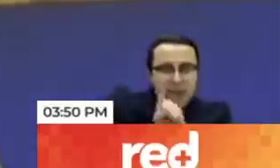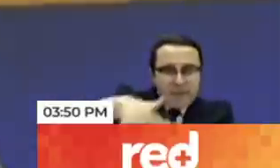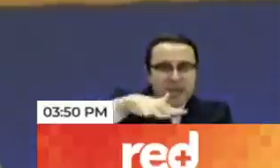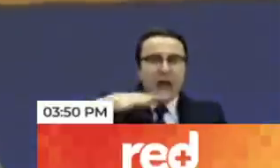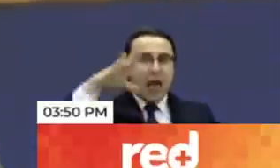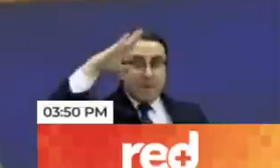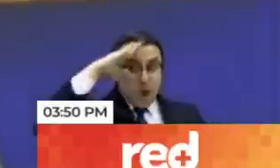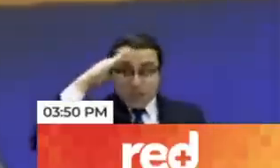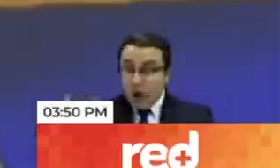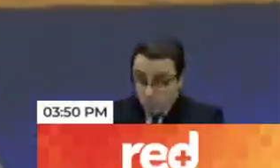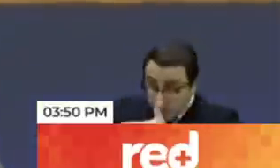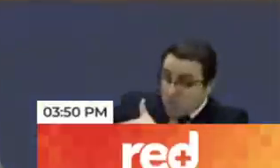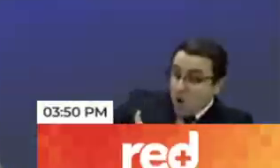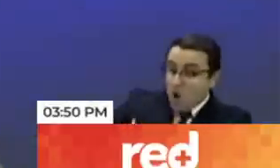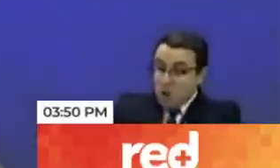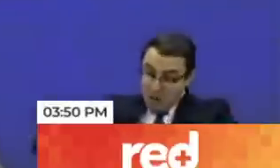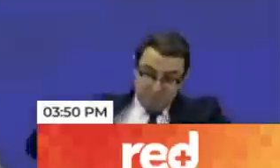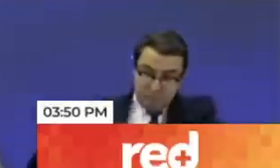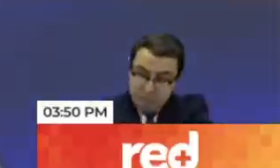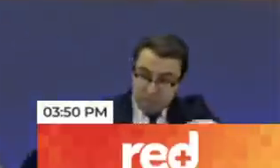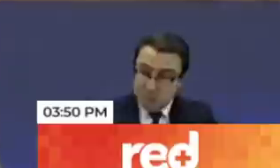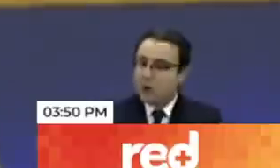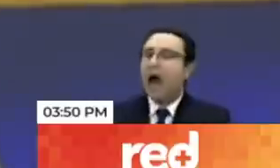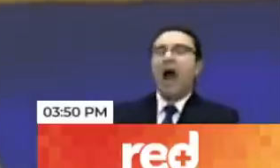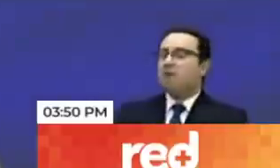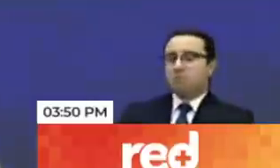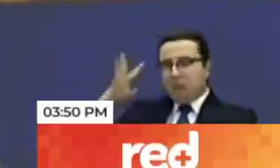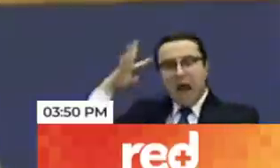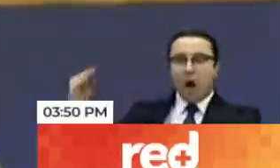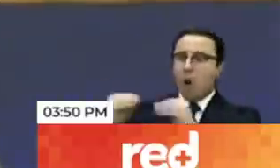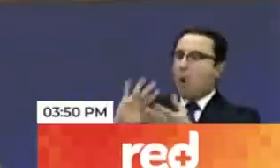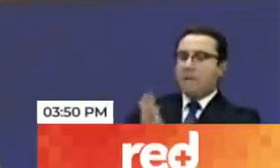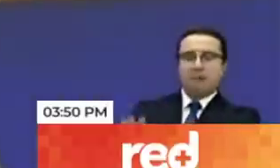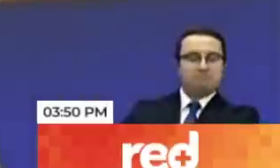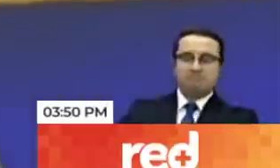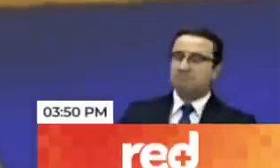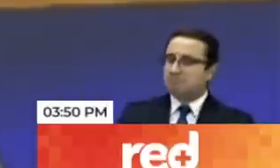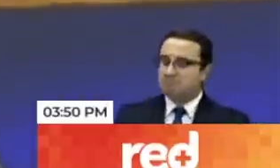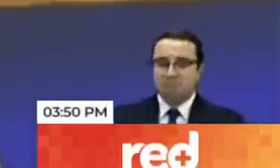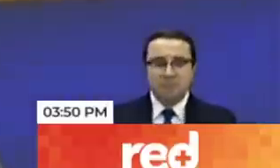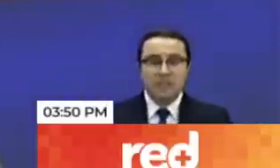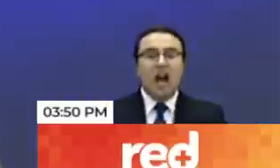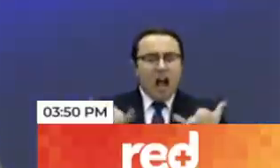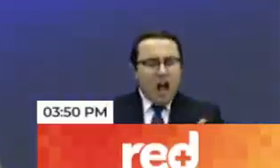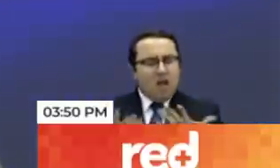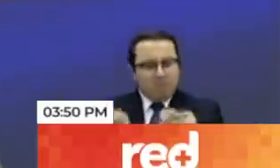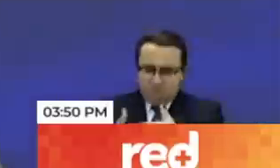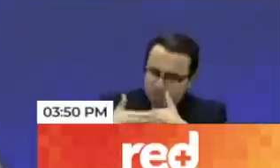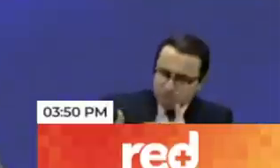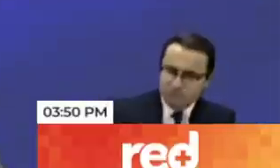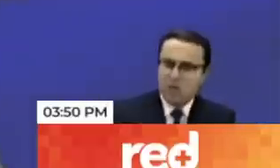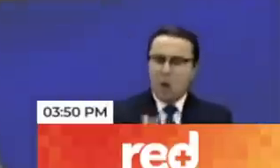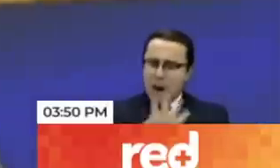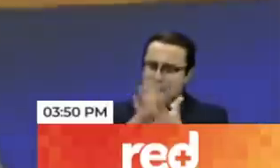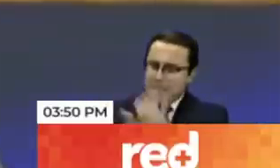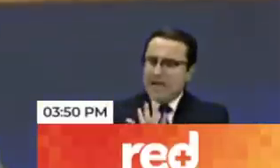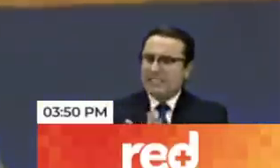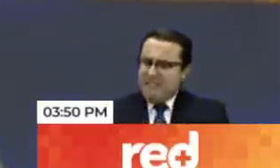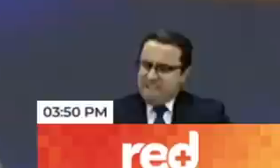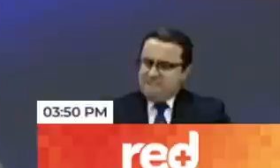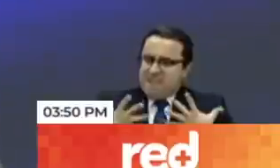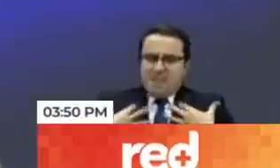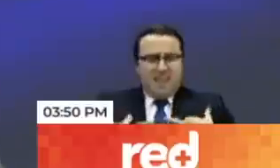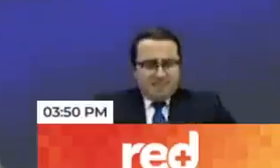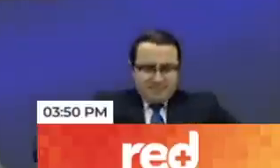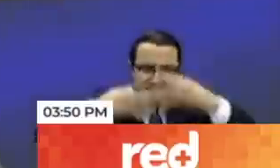Hoy, ese mandato popular en favor de la paz, en favor de la vida digna para todos los seres sintientes,